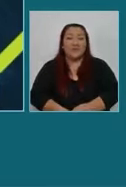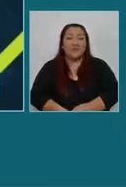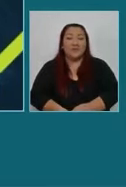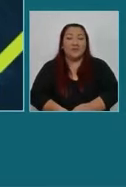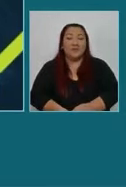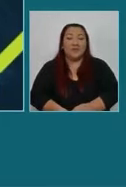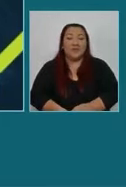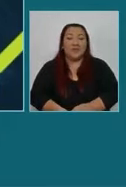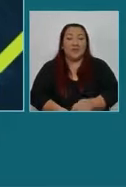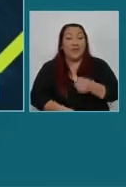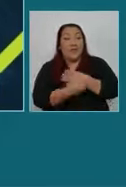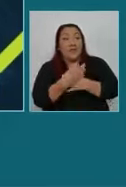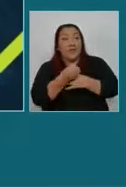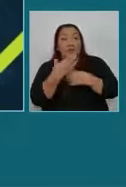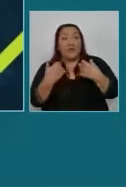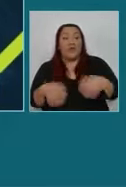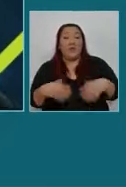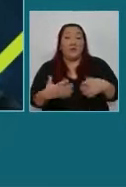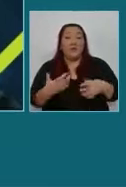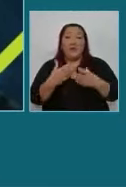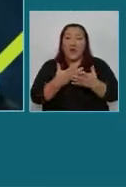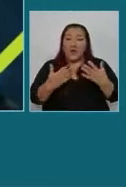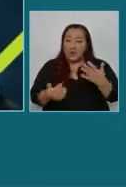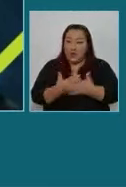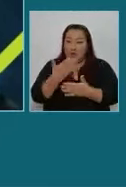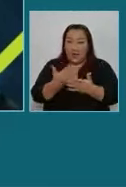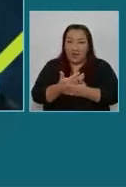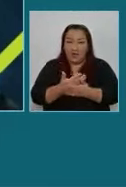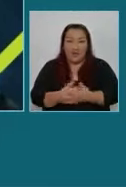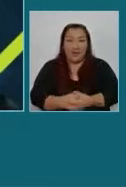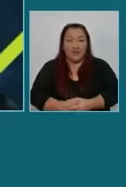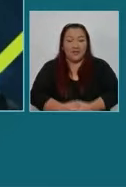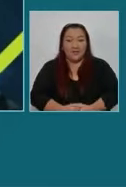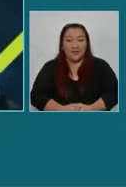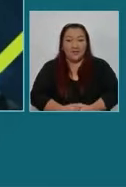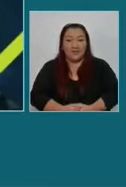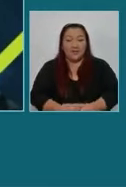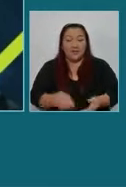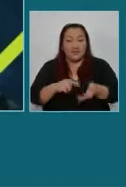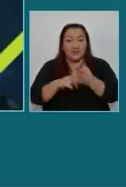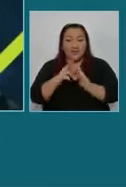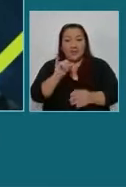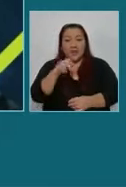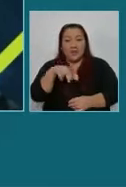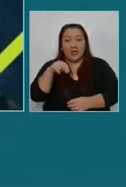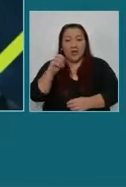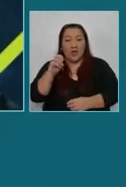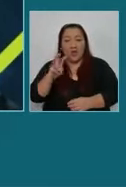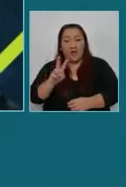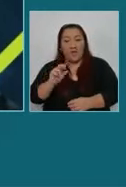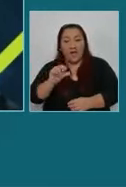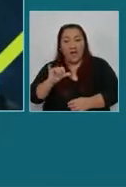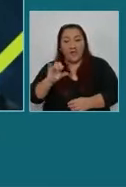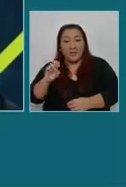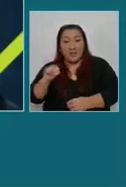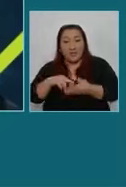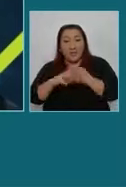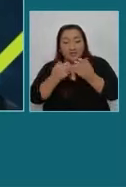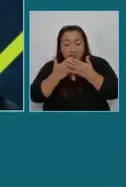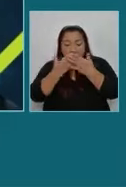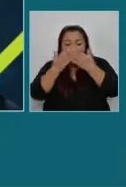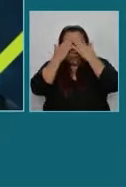comentar esto último, ¿no? La innovación nos abre las puertas a una serie de caminos hacia